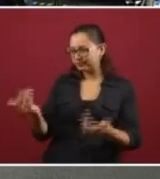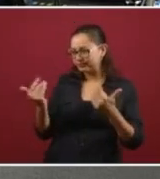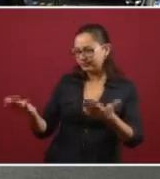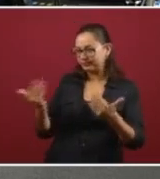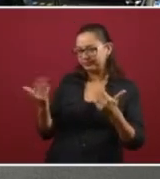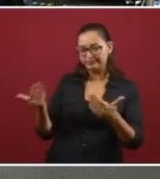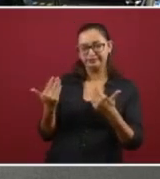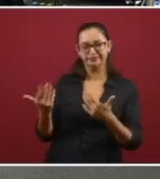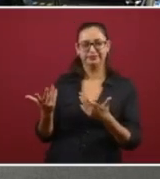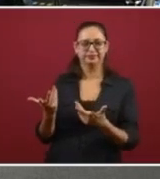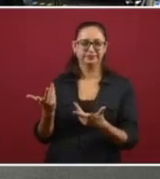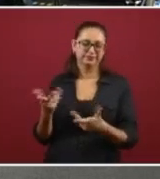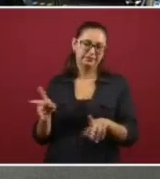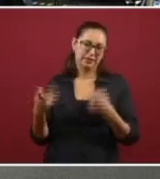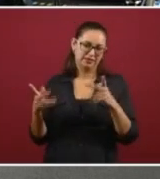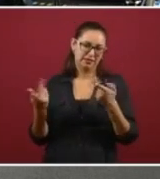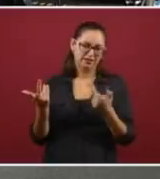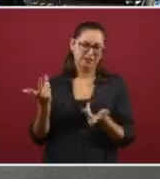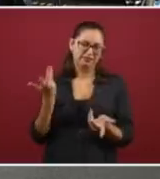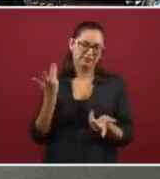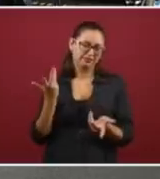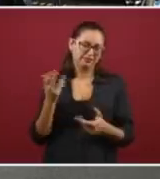Hace poquito, no hace mucho,